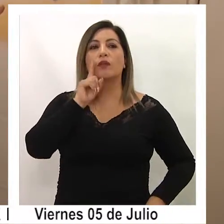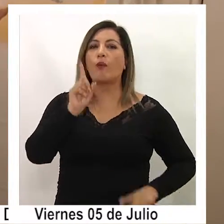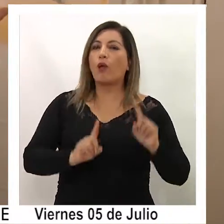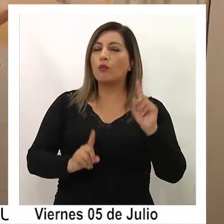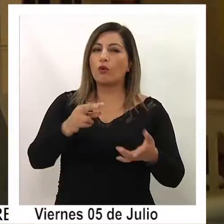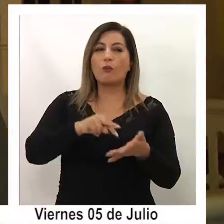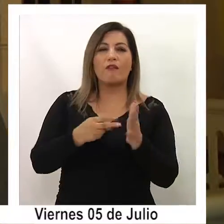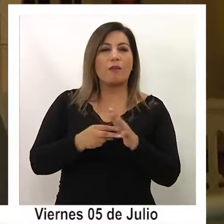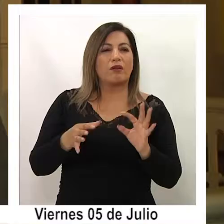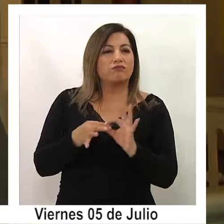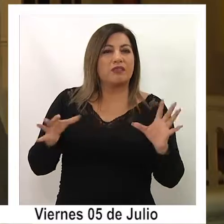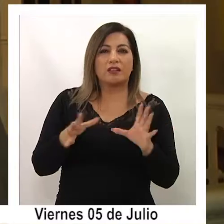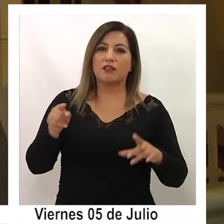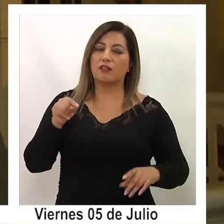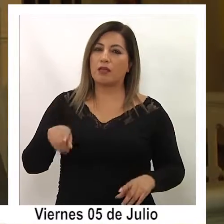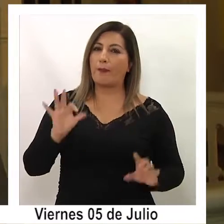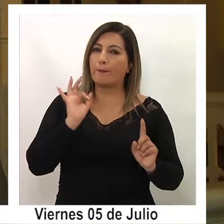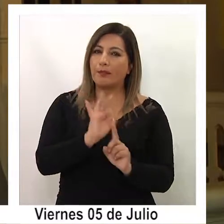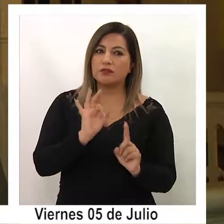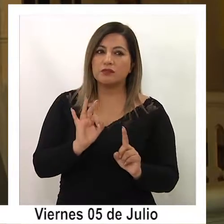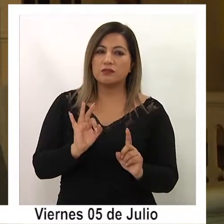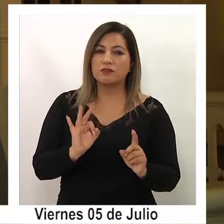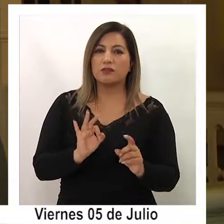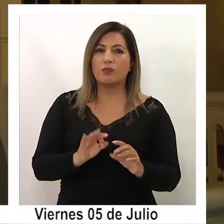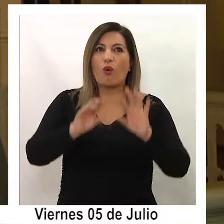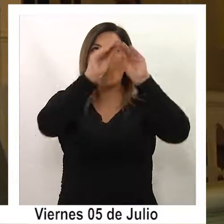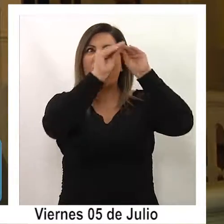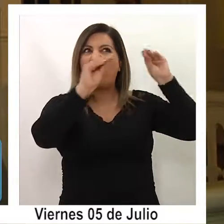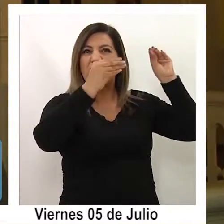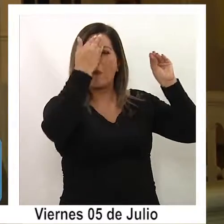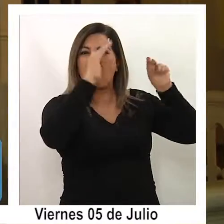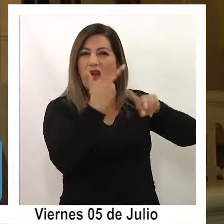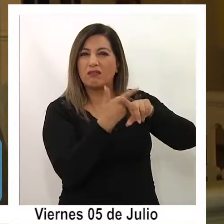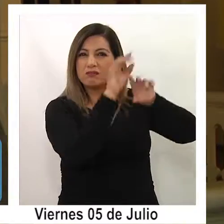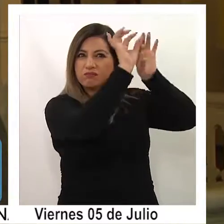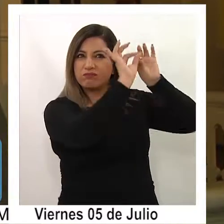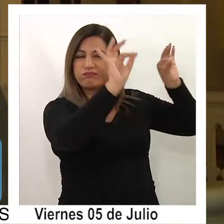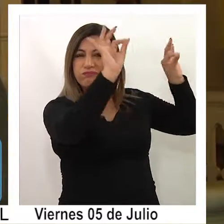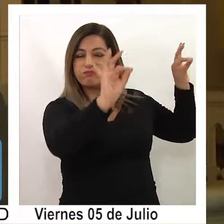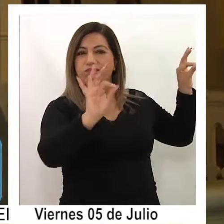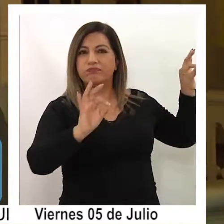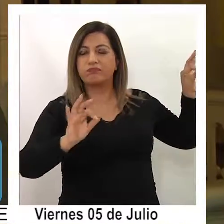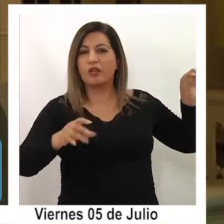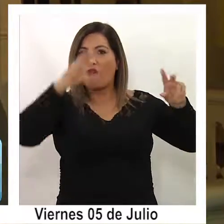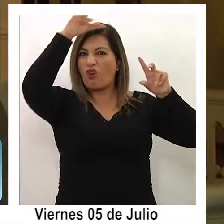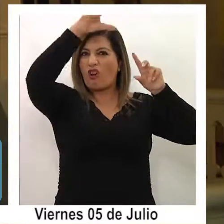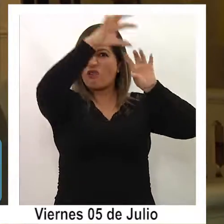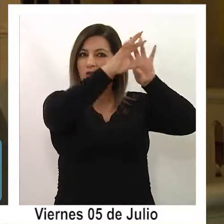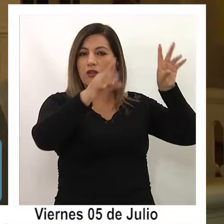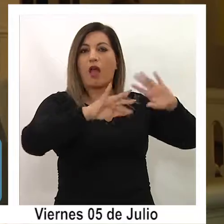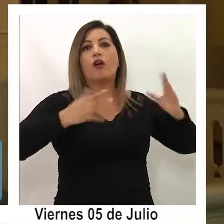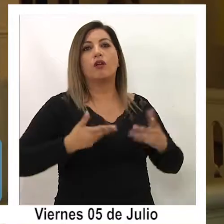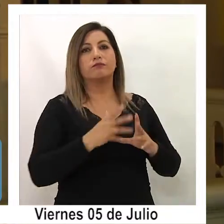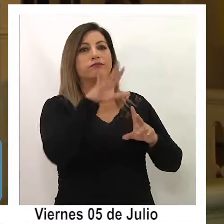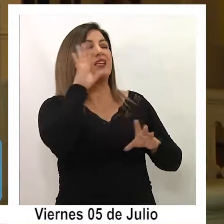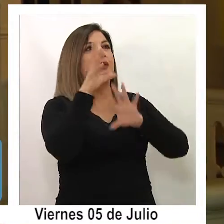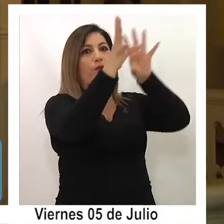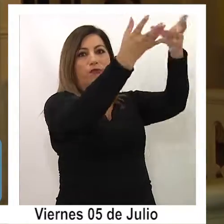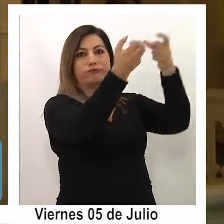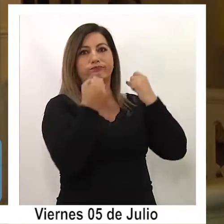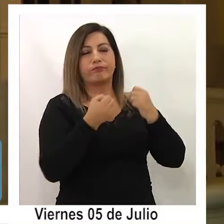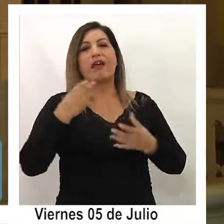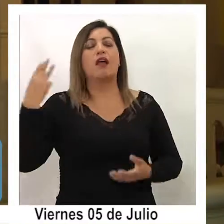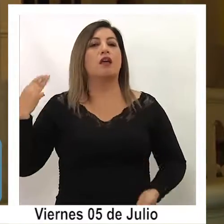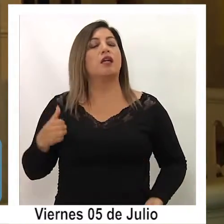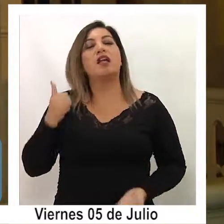algunos problemas graves, particularmente lo que tenía que ver con mucho cableado en mal estado, que se retiró por instrucción del